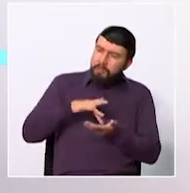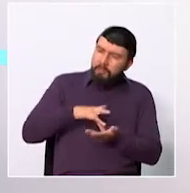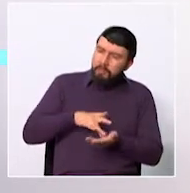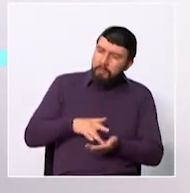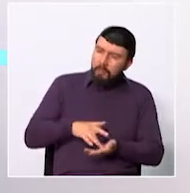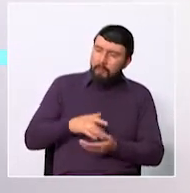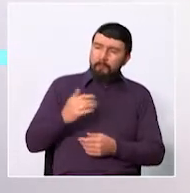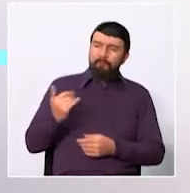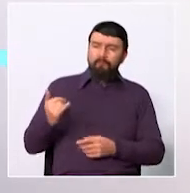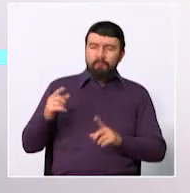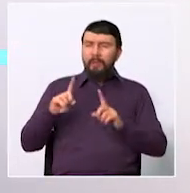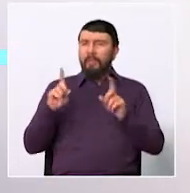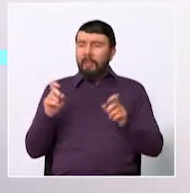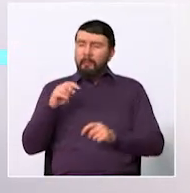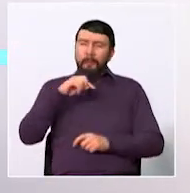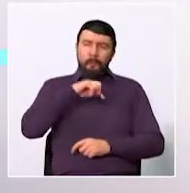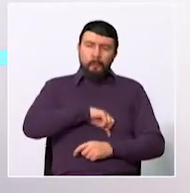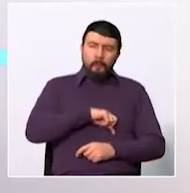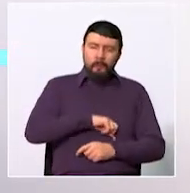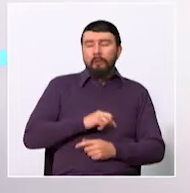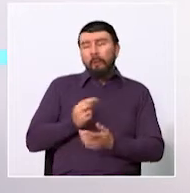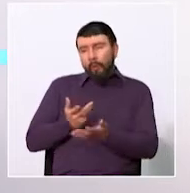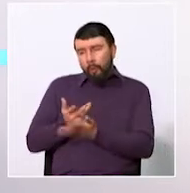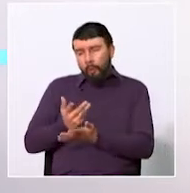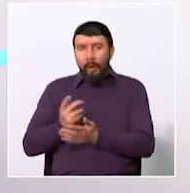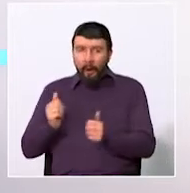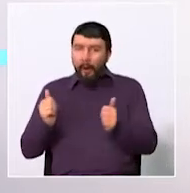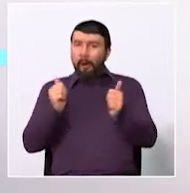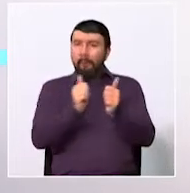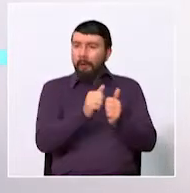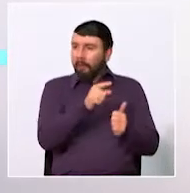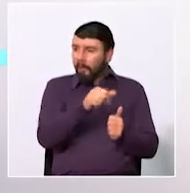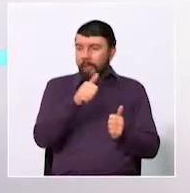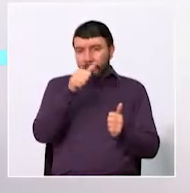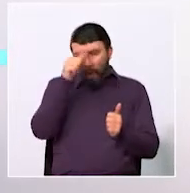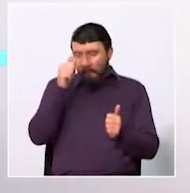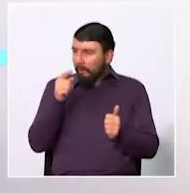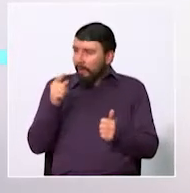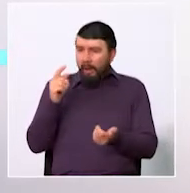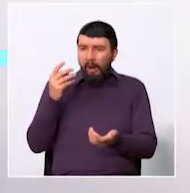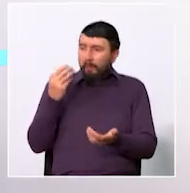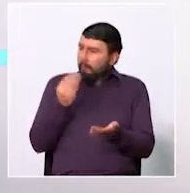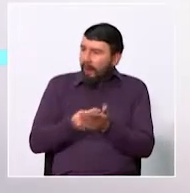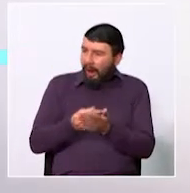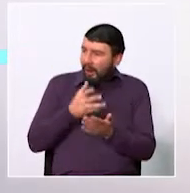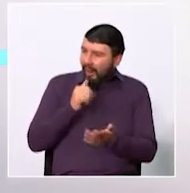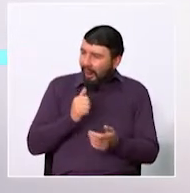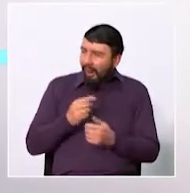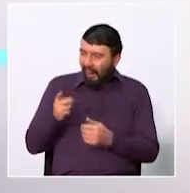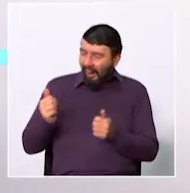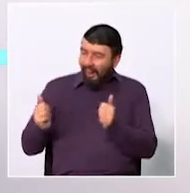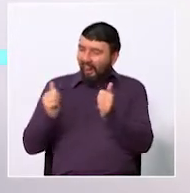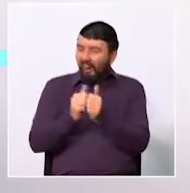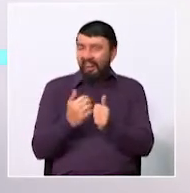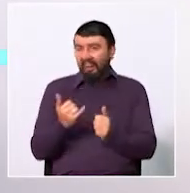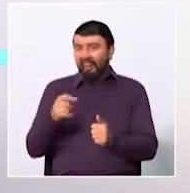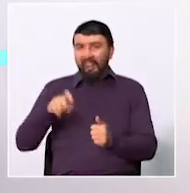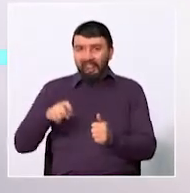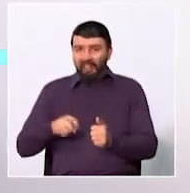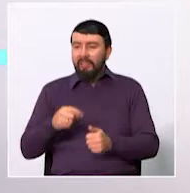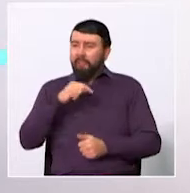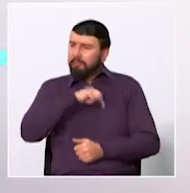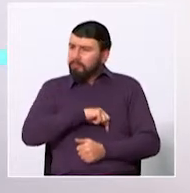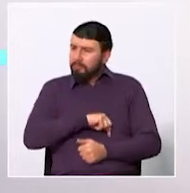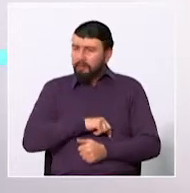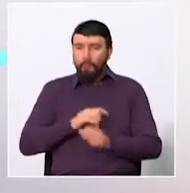que el tema anual del alma ya muchos hasta los hemos llevado sin costo a poder hacerle a paterno porque necesitan más del alma